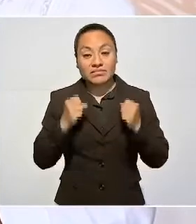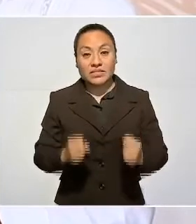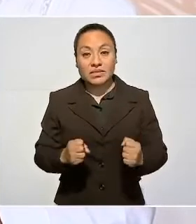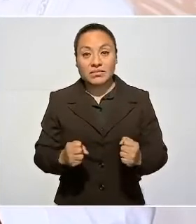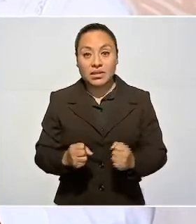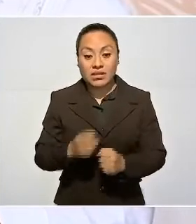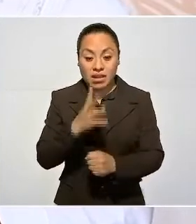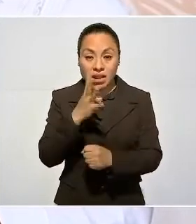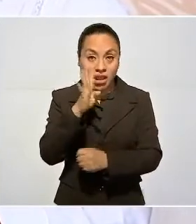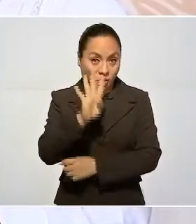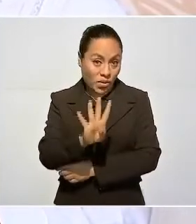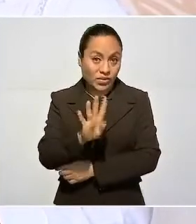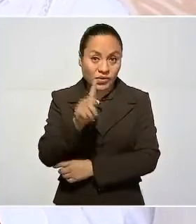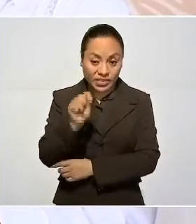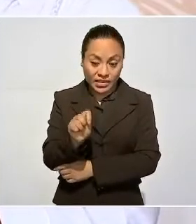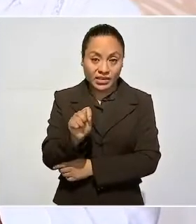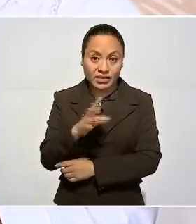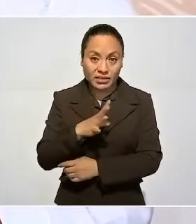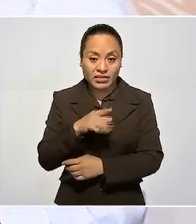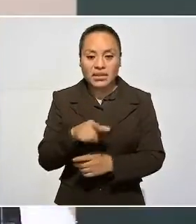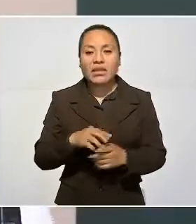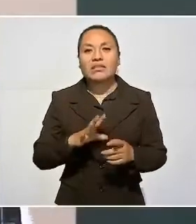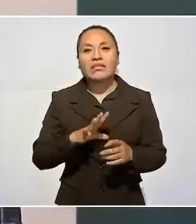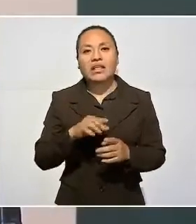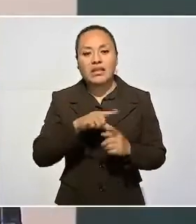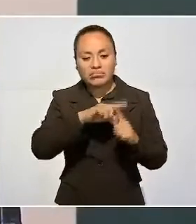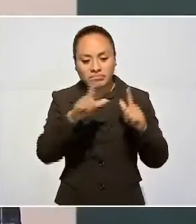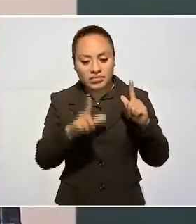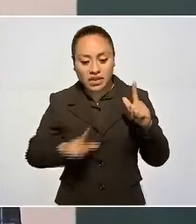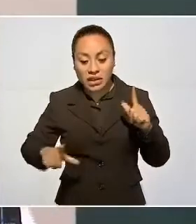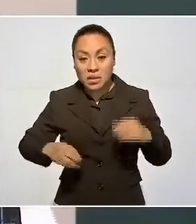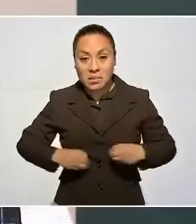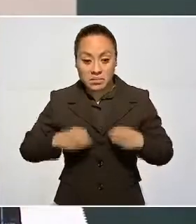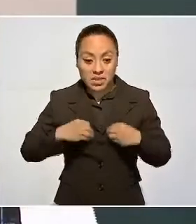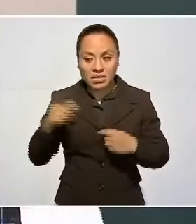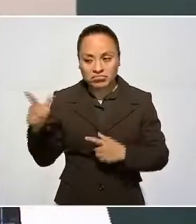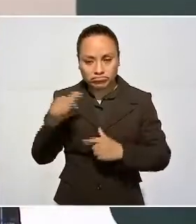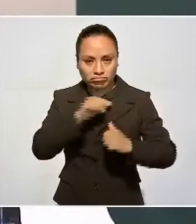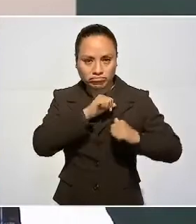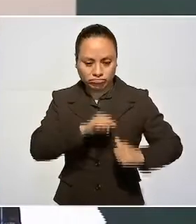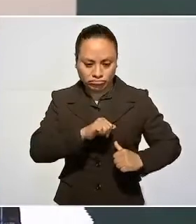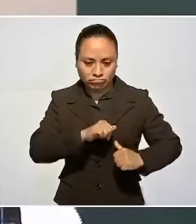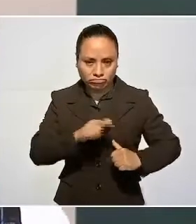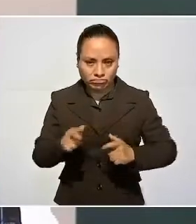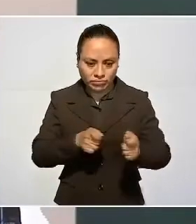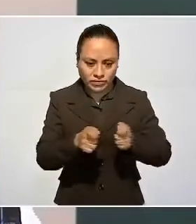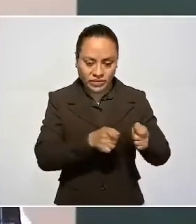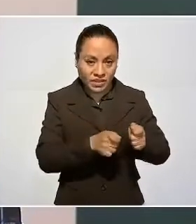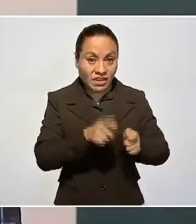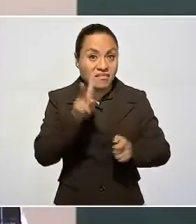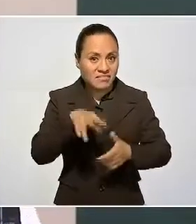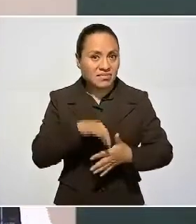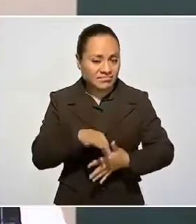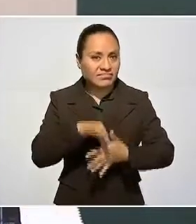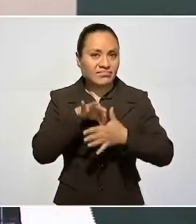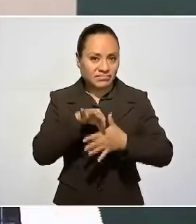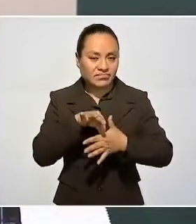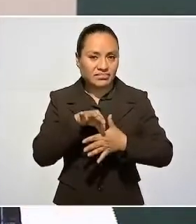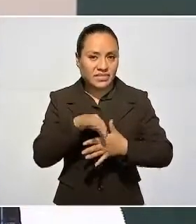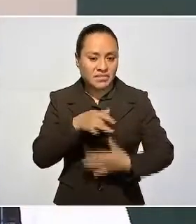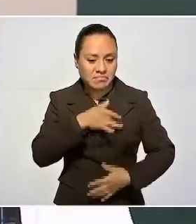que la cuarta transformación de la vida pública nacional que usted encabeza es una realidad que está